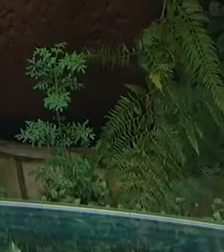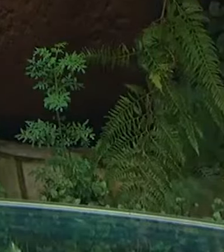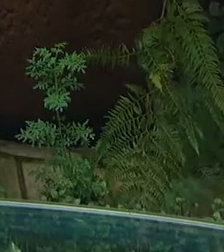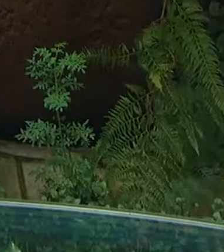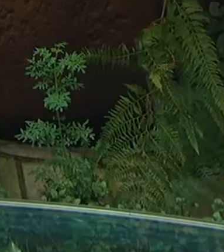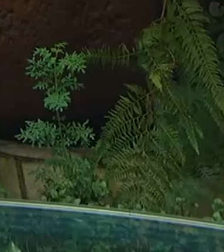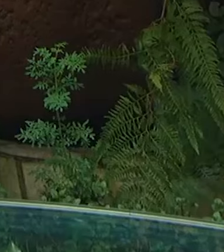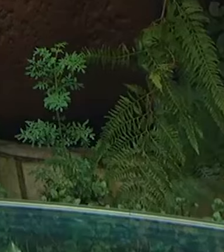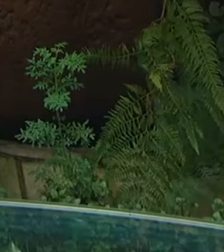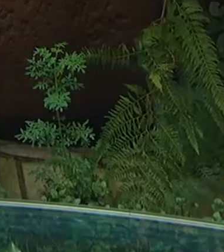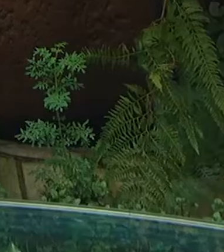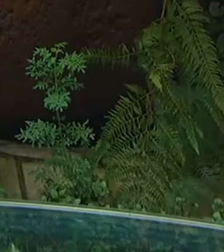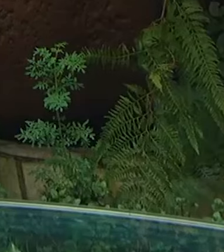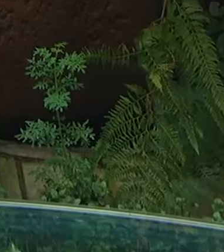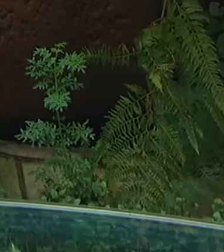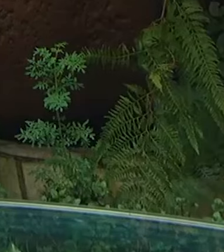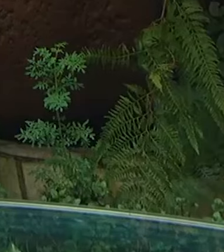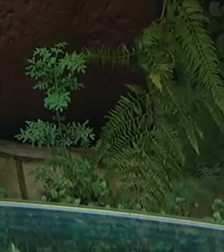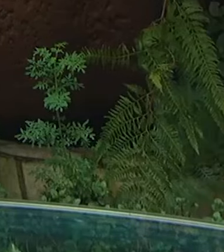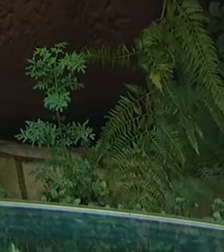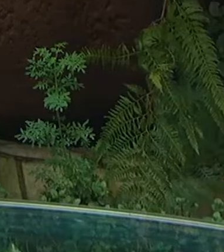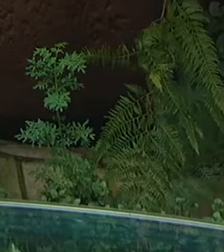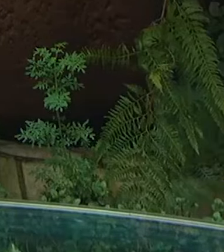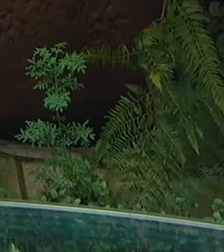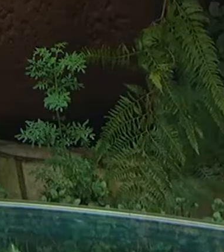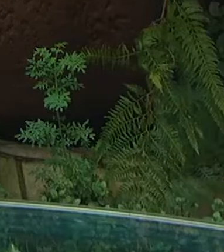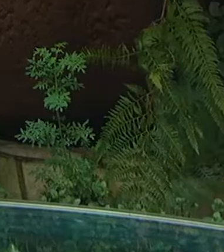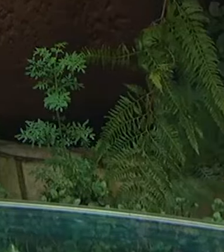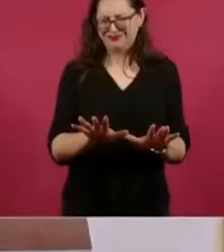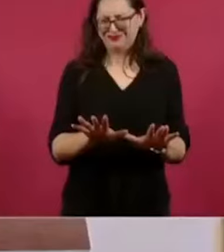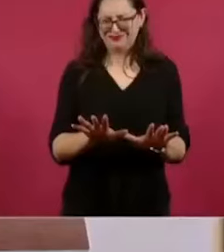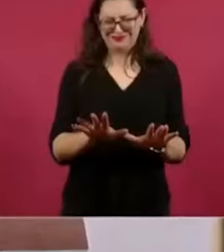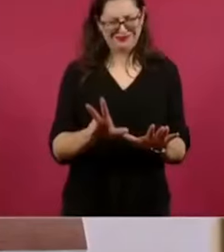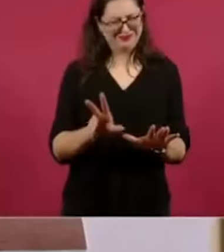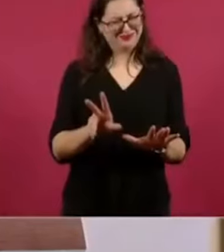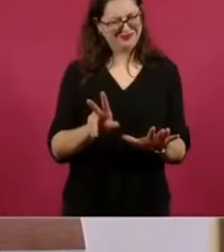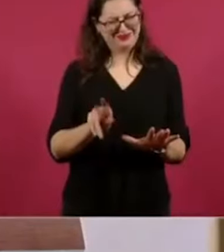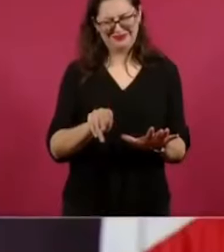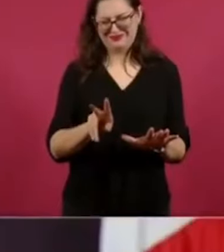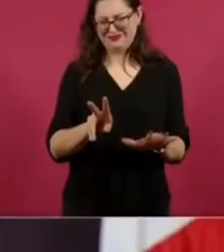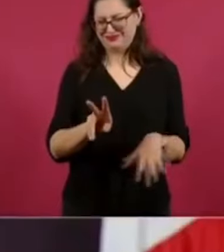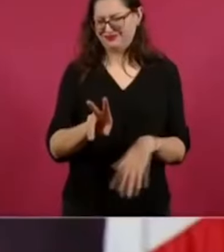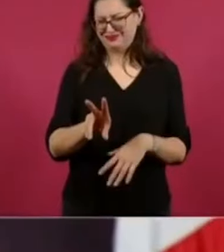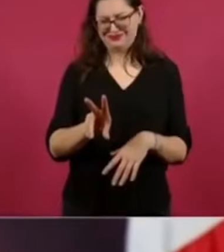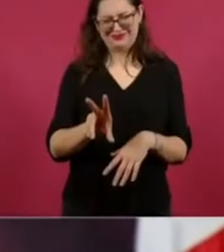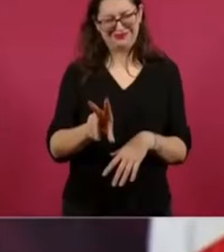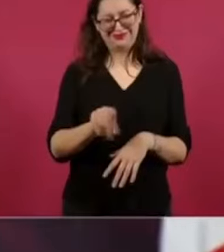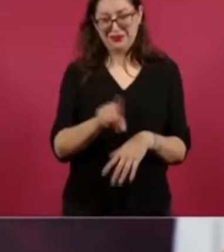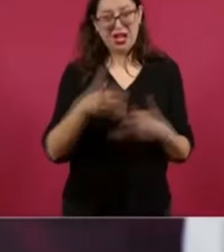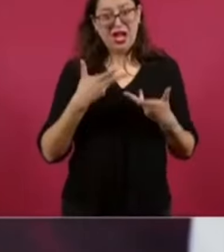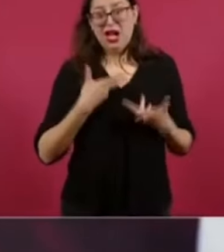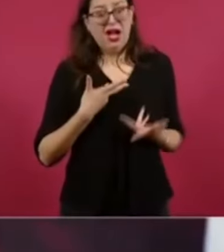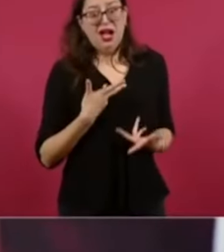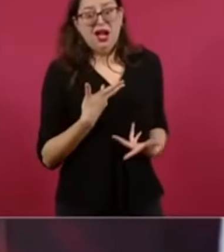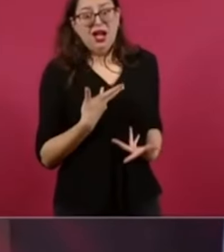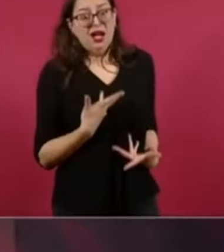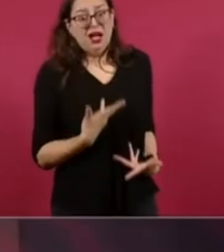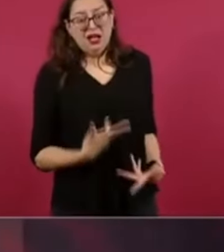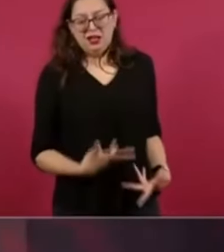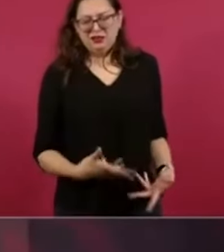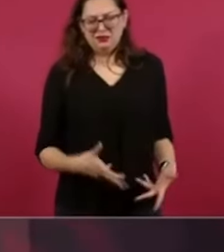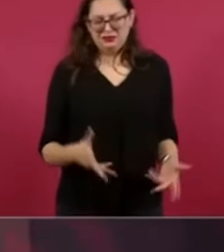la narrativa de que todos estamos felices, felices, felices. Vamos a ver. Que no nos metan